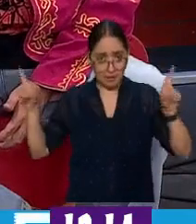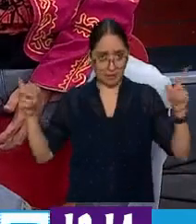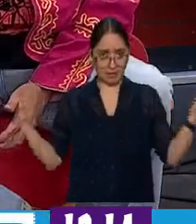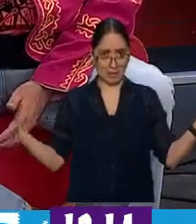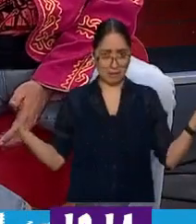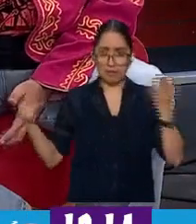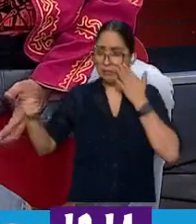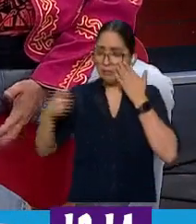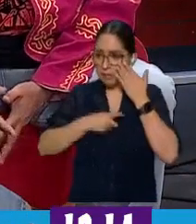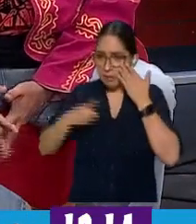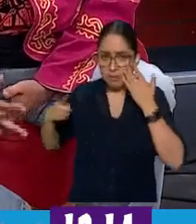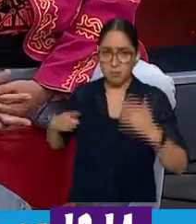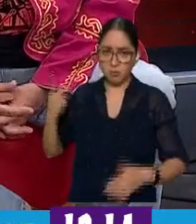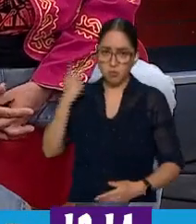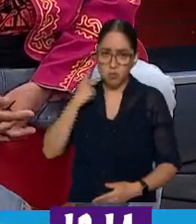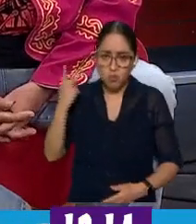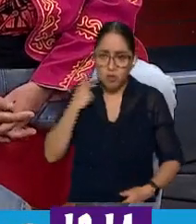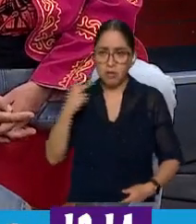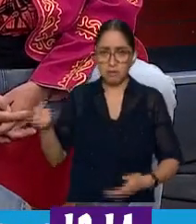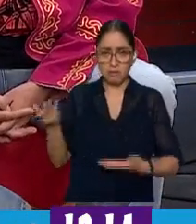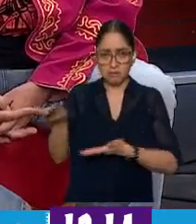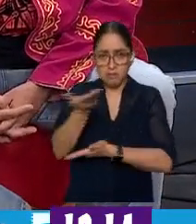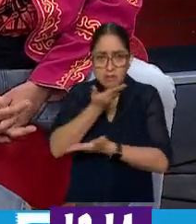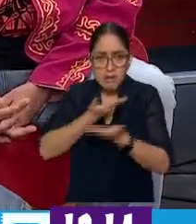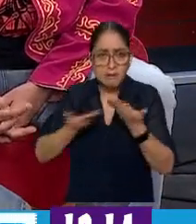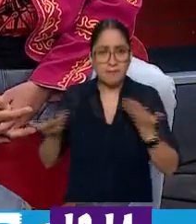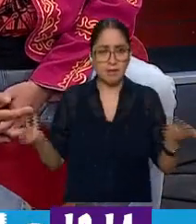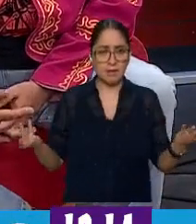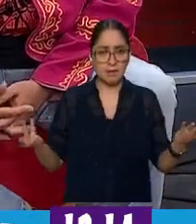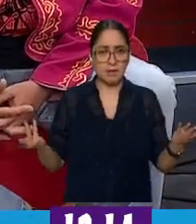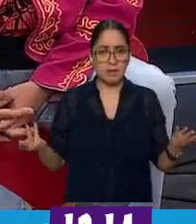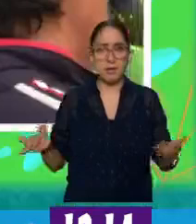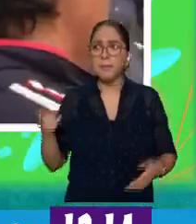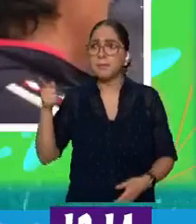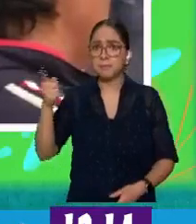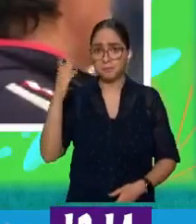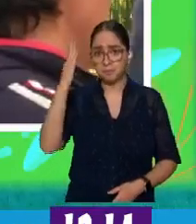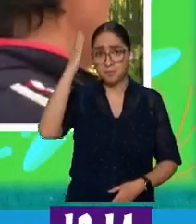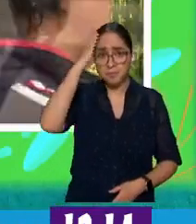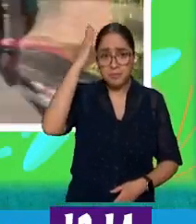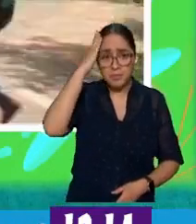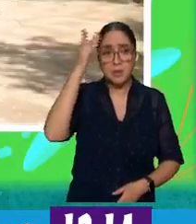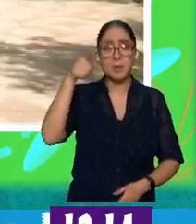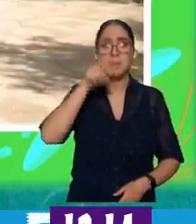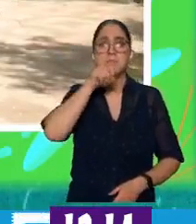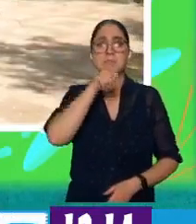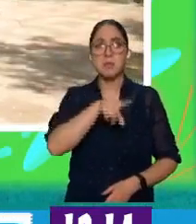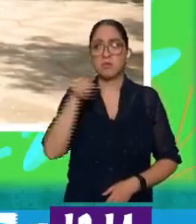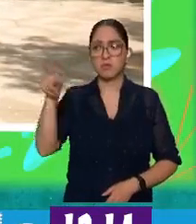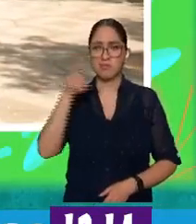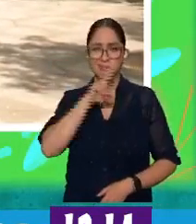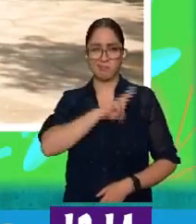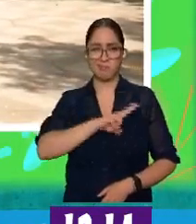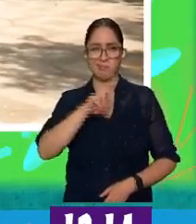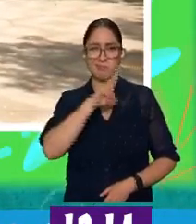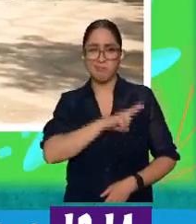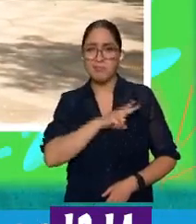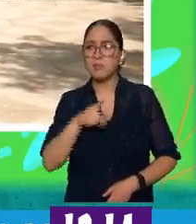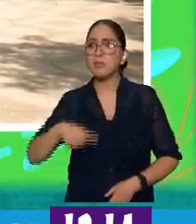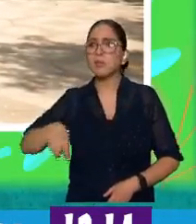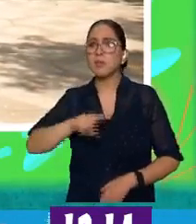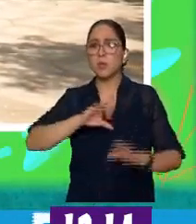Deberían de Claro servir, que para sí, eso están. Para eso es, o sea, el poder y la propiedad privada idealmente deberían de estar en función